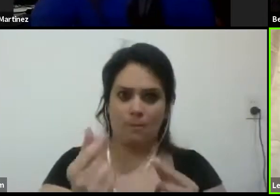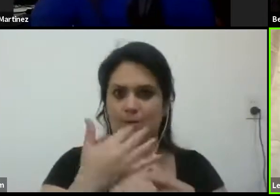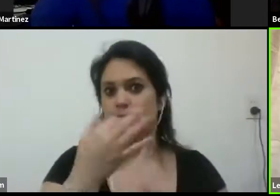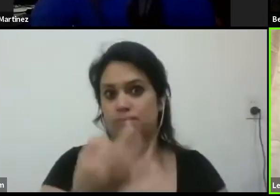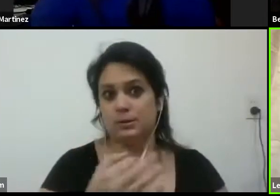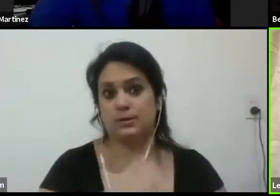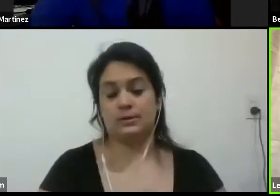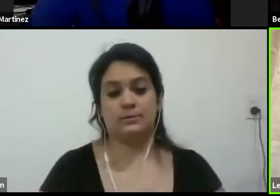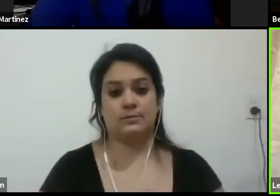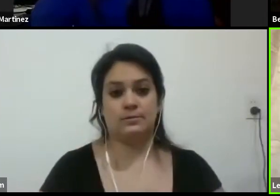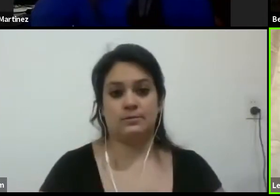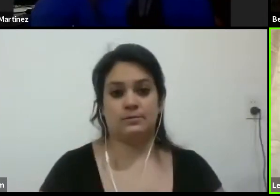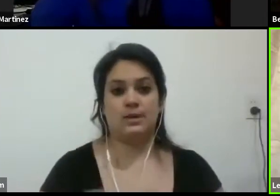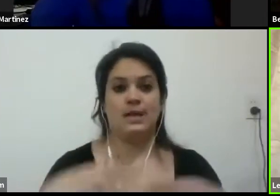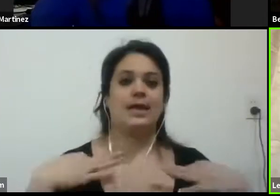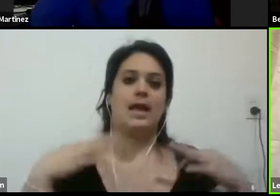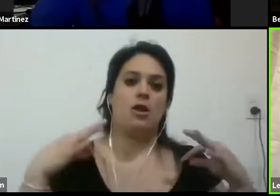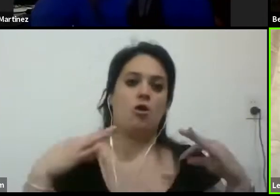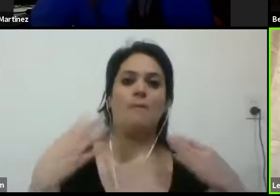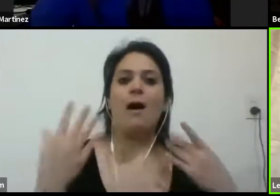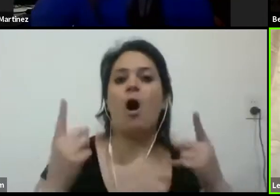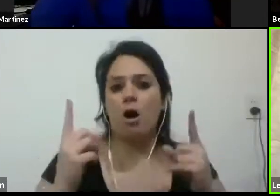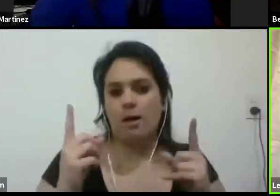cuál es el uniforme